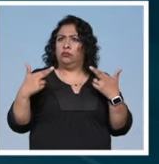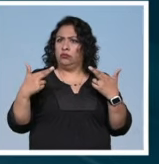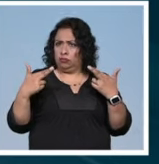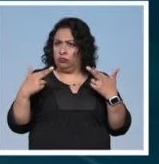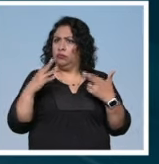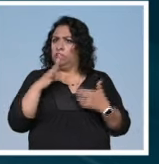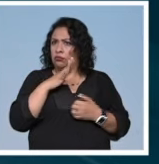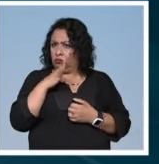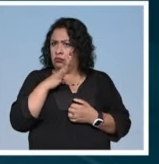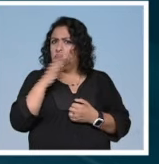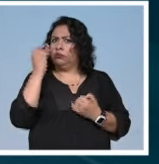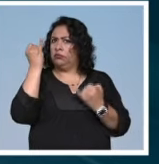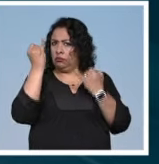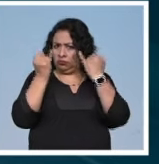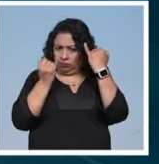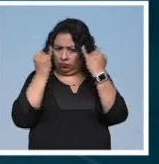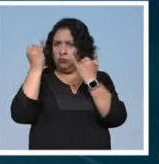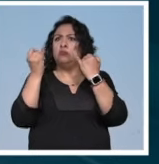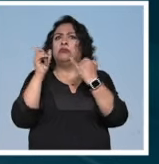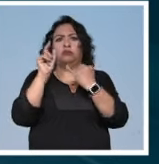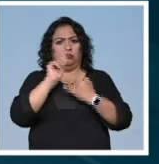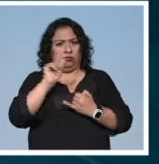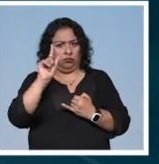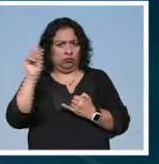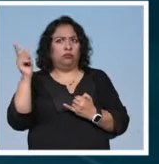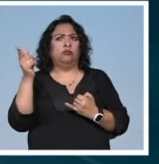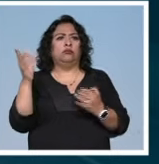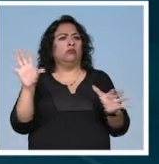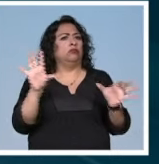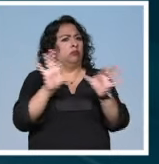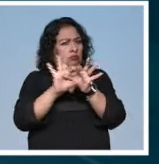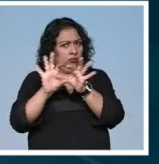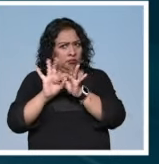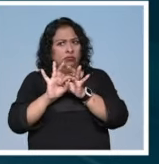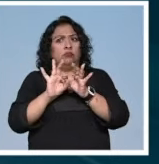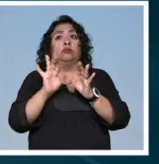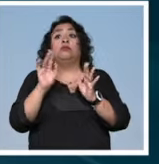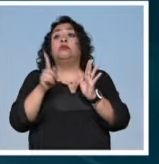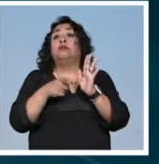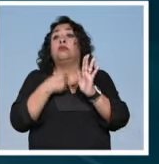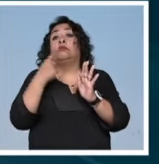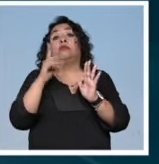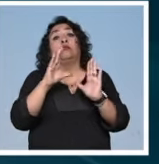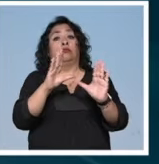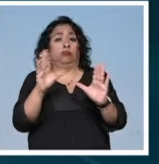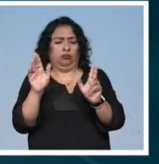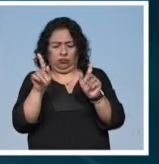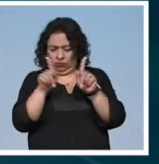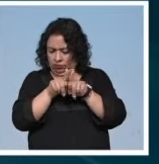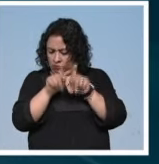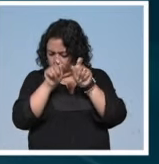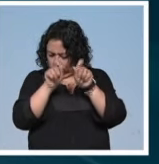una relación creativa y una relación profesional, han tenido en algún momento, incluso educativa,